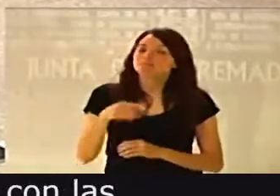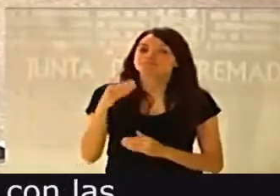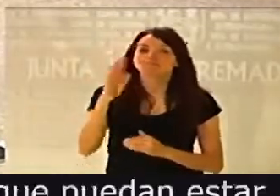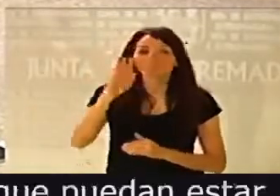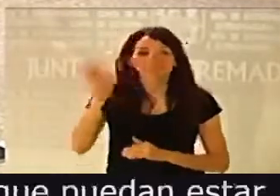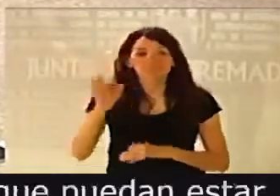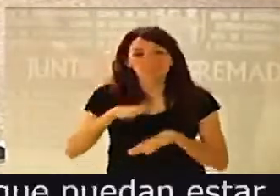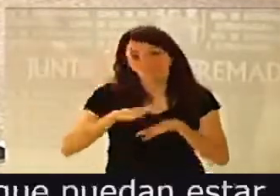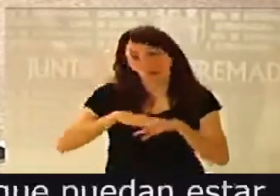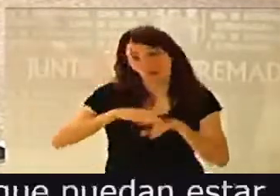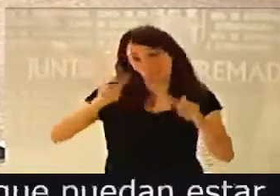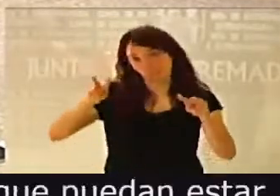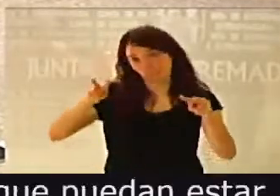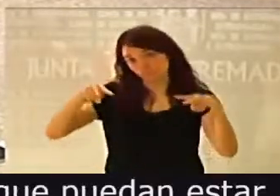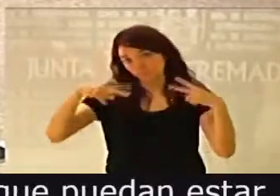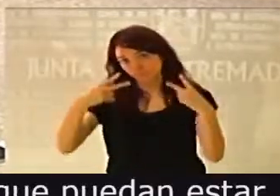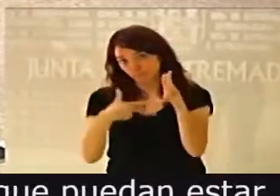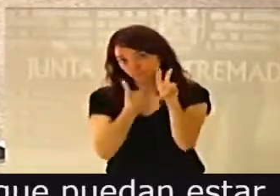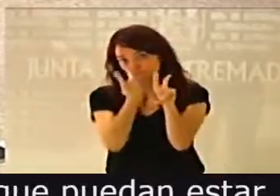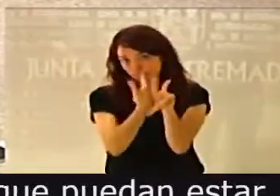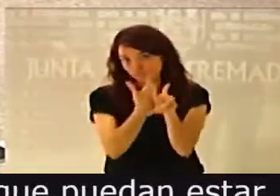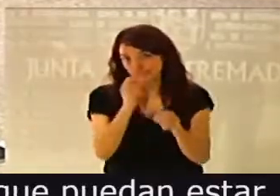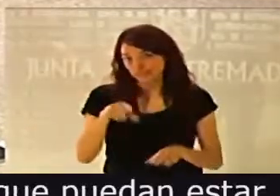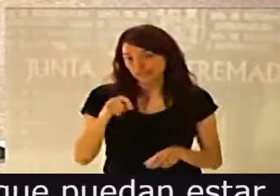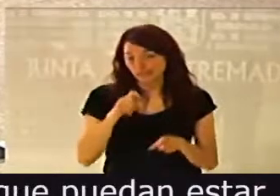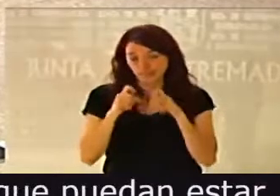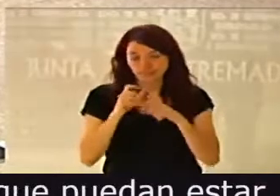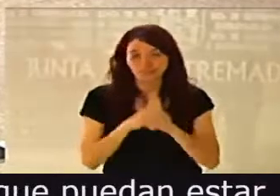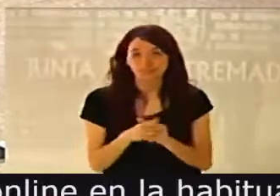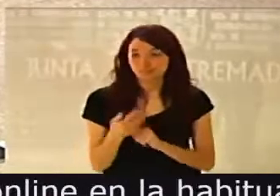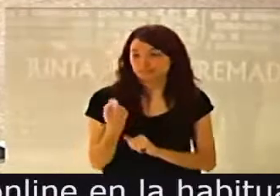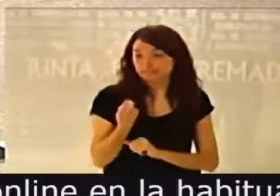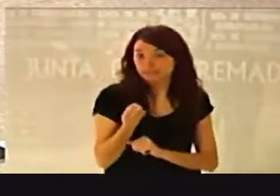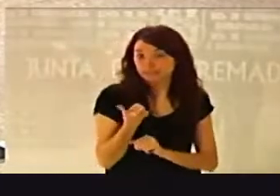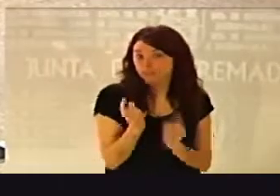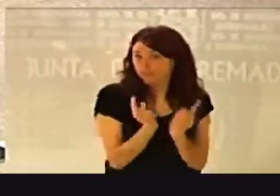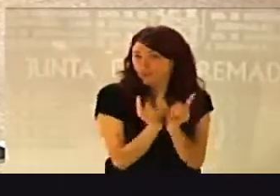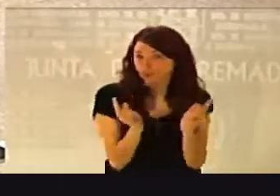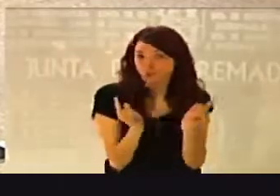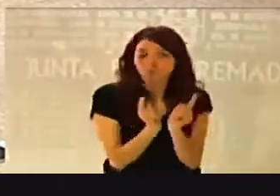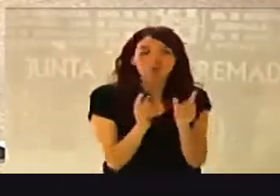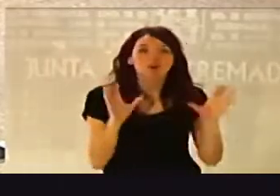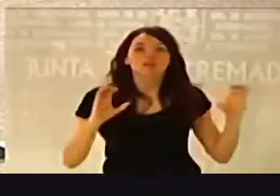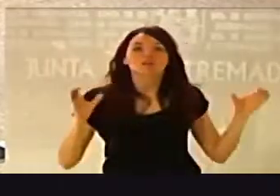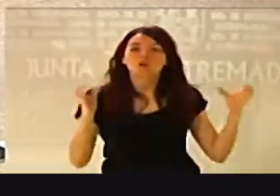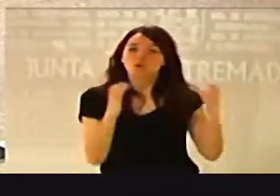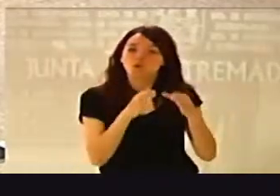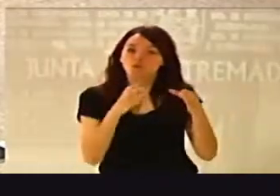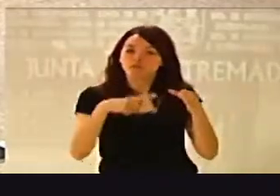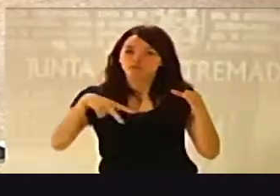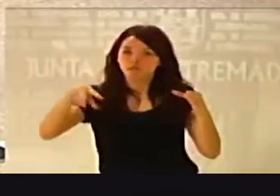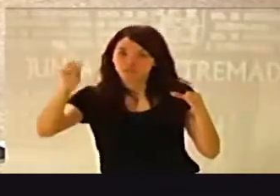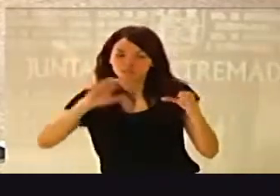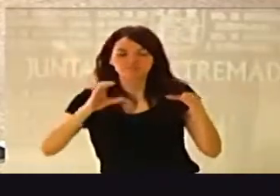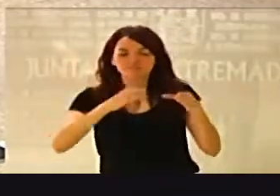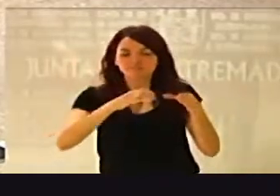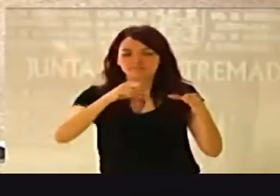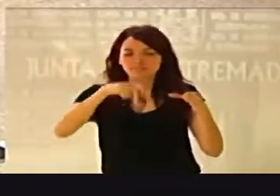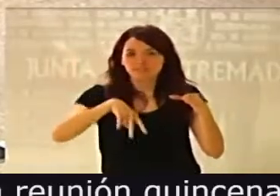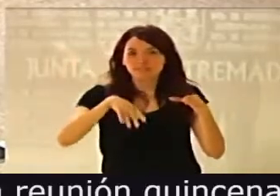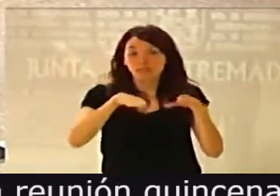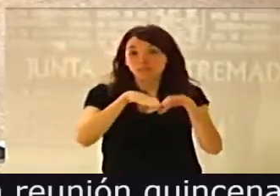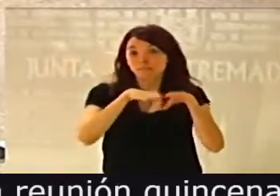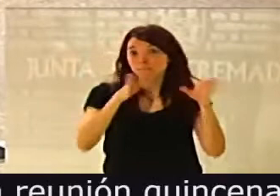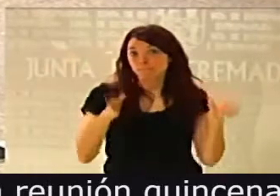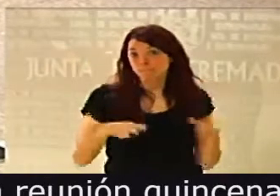de prensa. Hemos acabado hace escasos minutos la reunión quincenal que tenemos con la Mesa del Diálogo Civil en Extremadura,